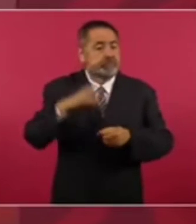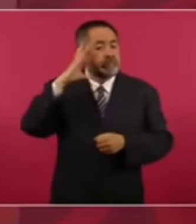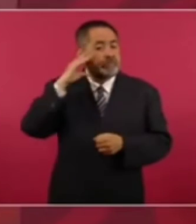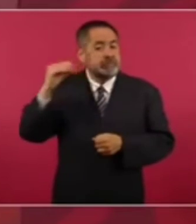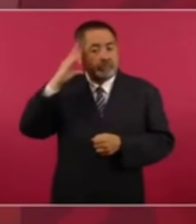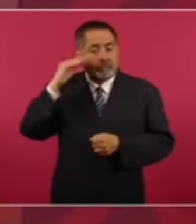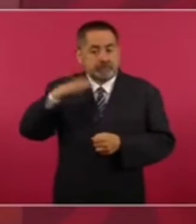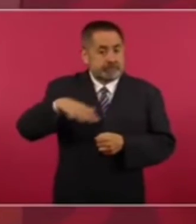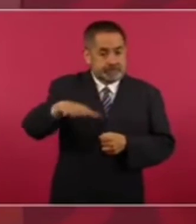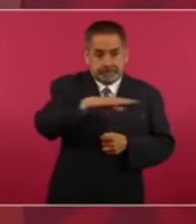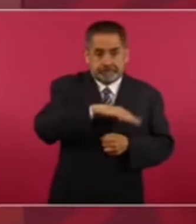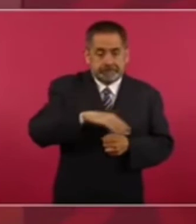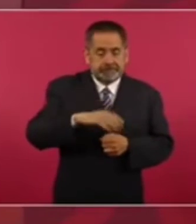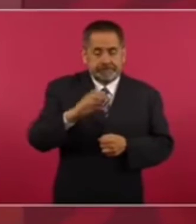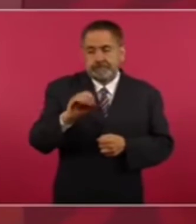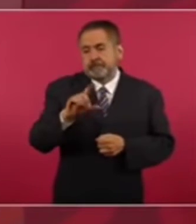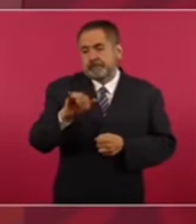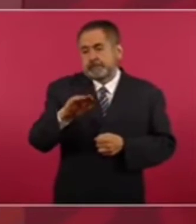Colima